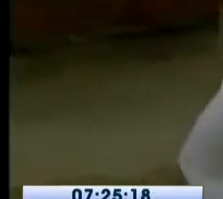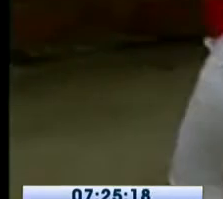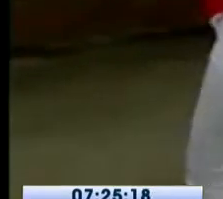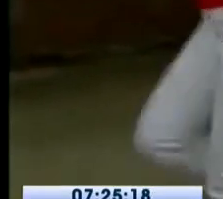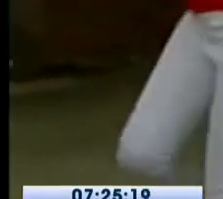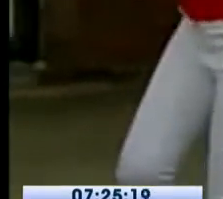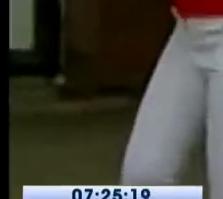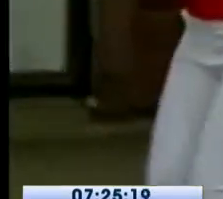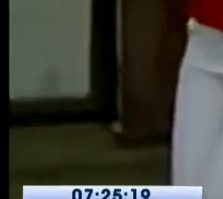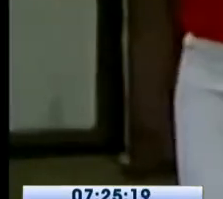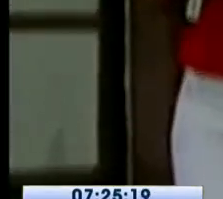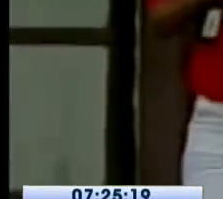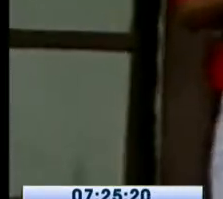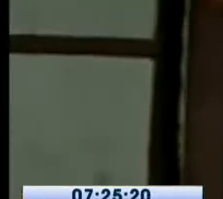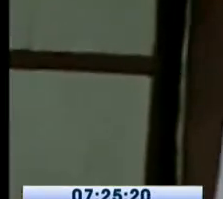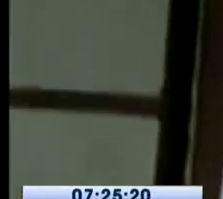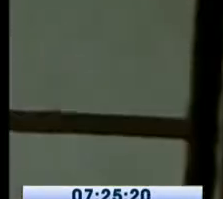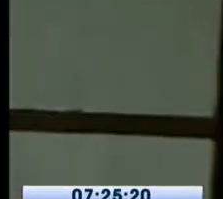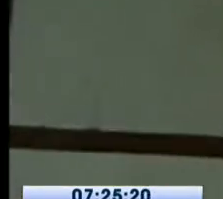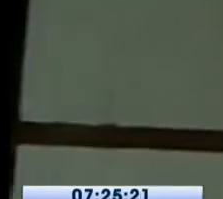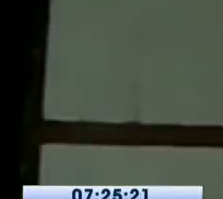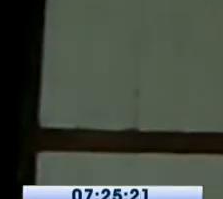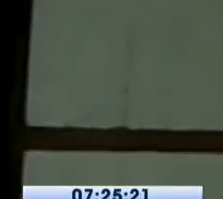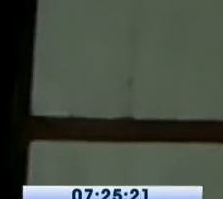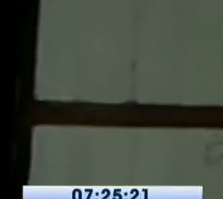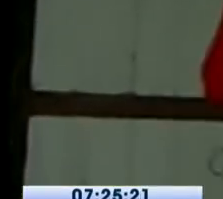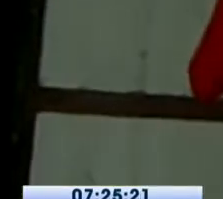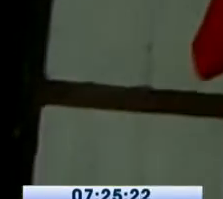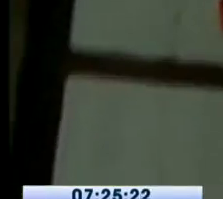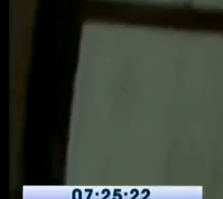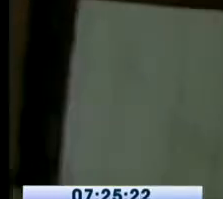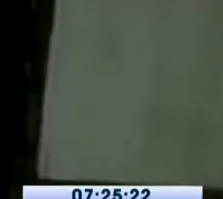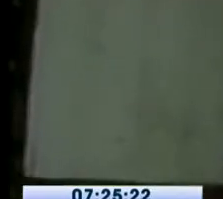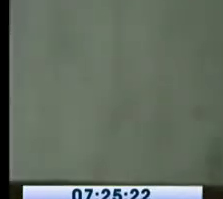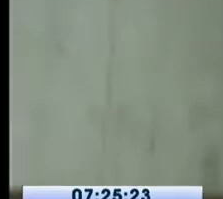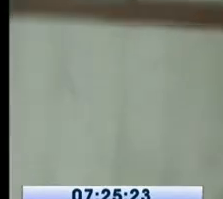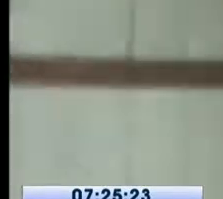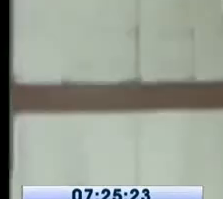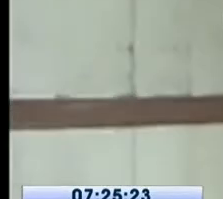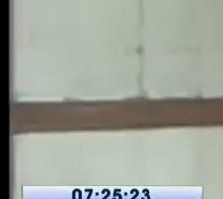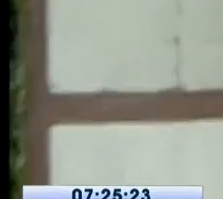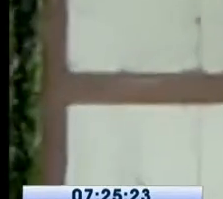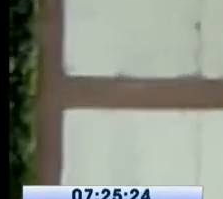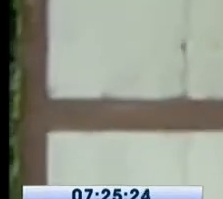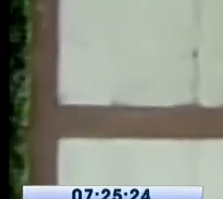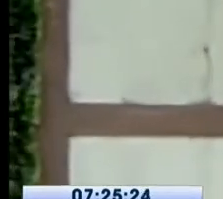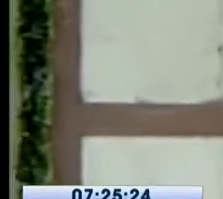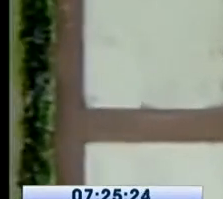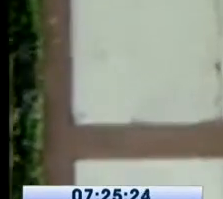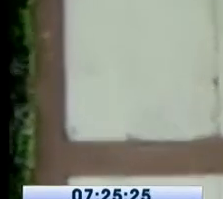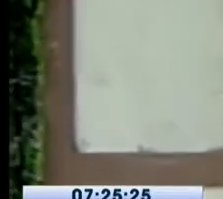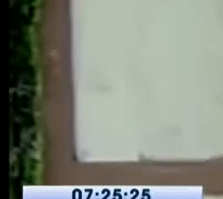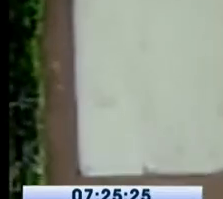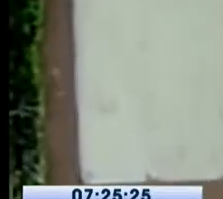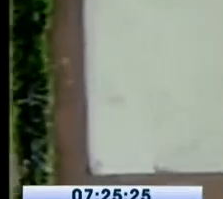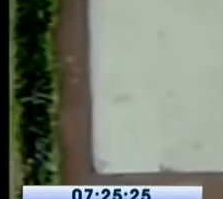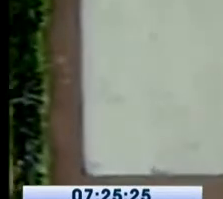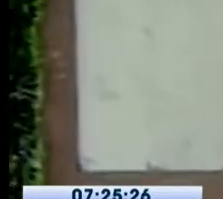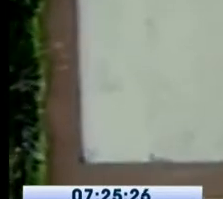del chocolate, que no puede faltar, es una tradición que también en un agasajo. Vamos a tocar la puerta de la